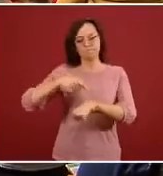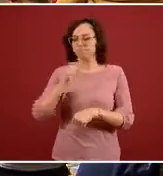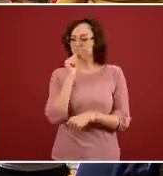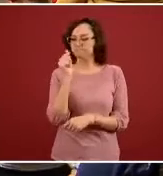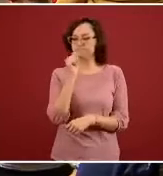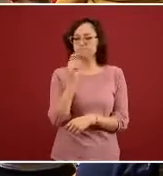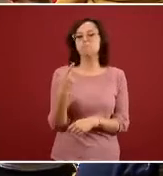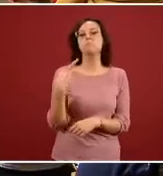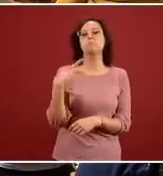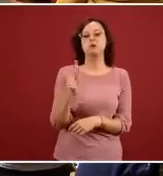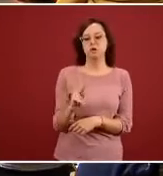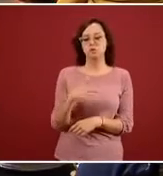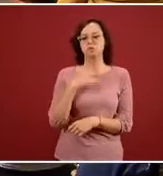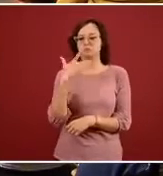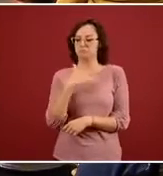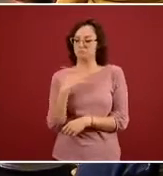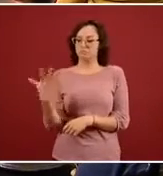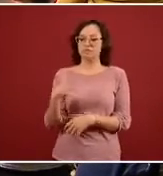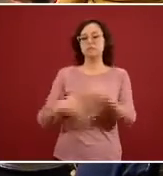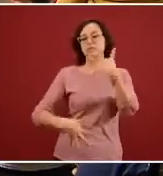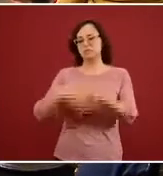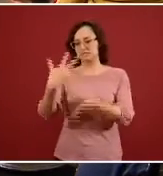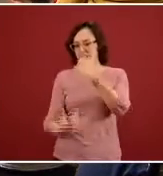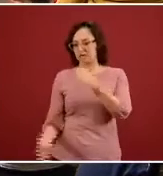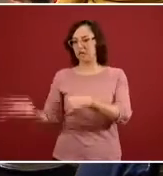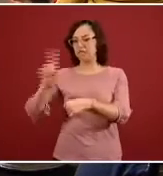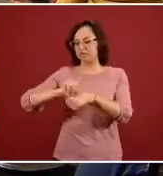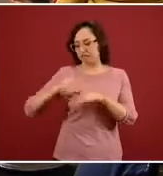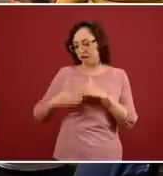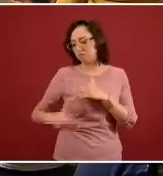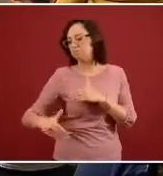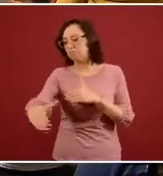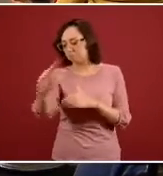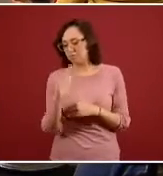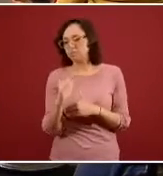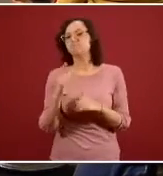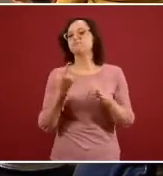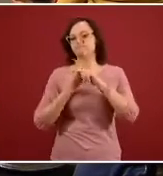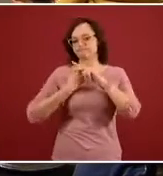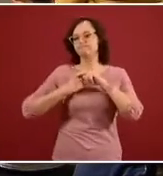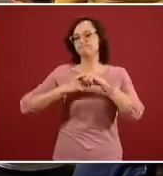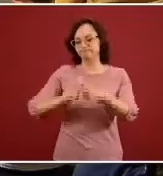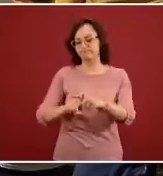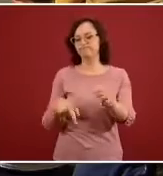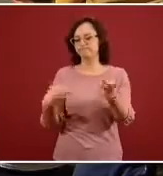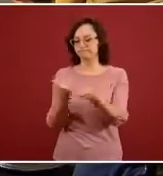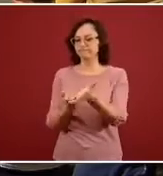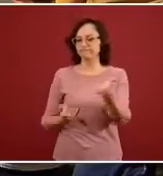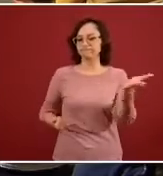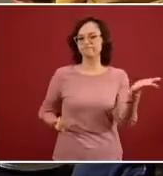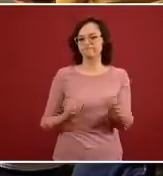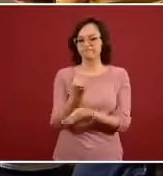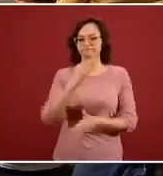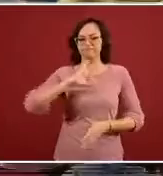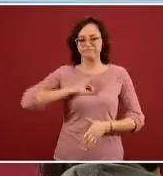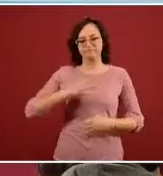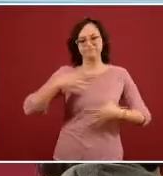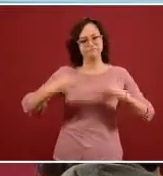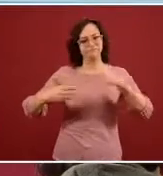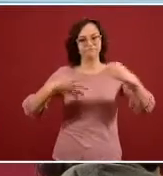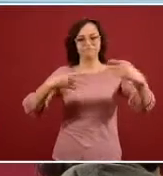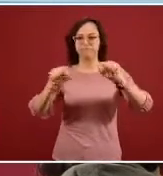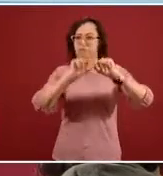inicio que probablemente en las siguientes 15 días llegaremos a un punto donde resolveremos que la transmisión